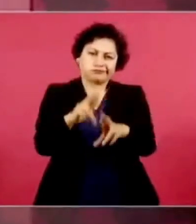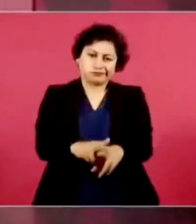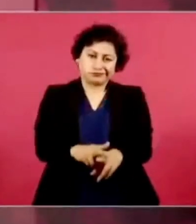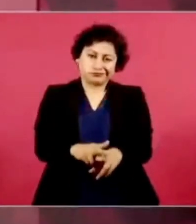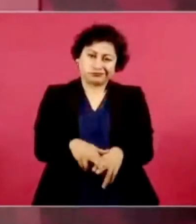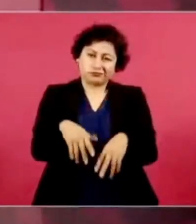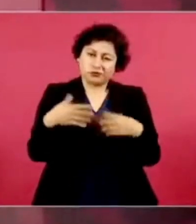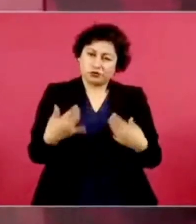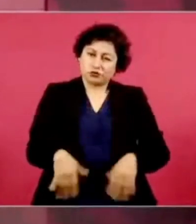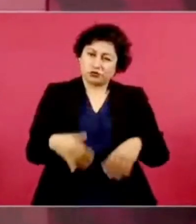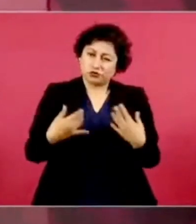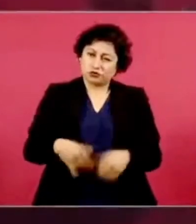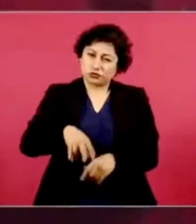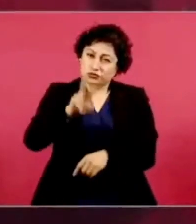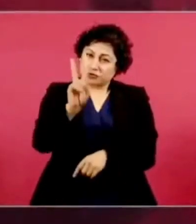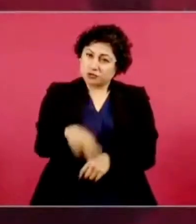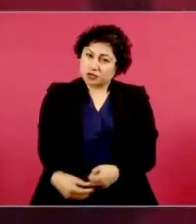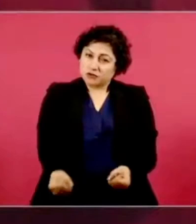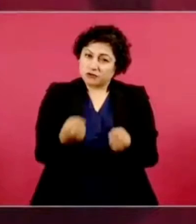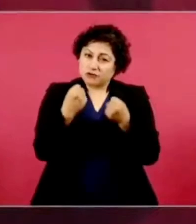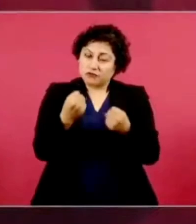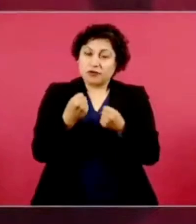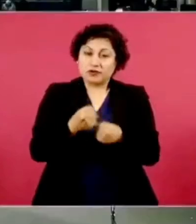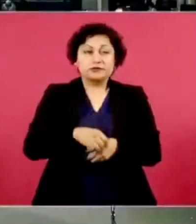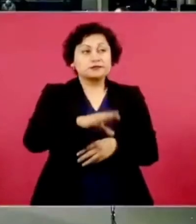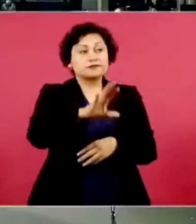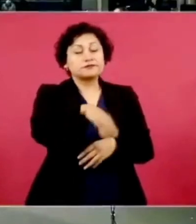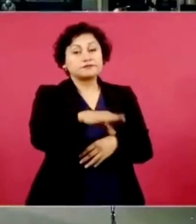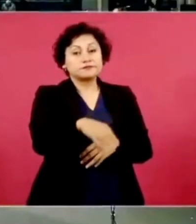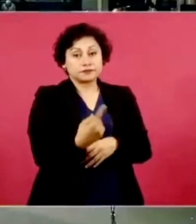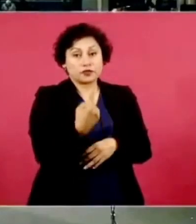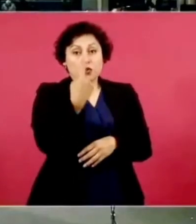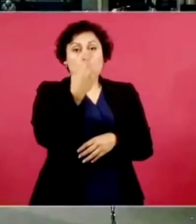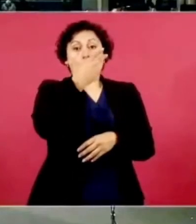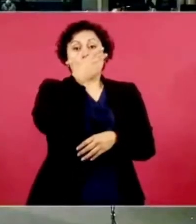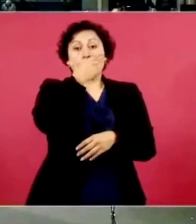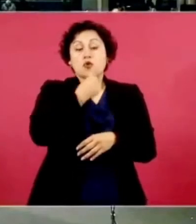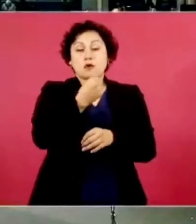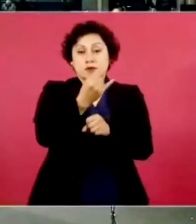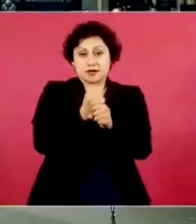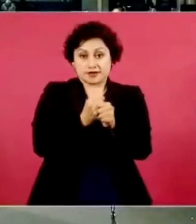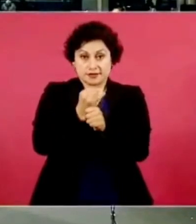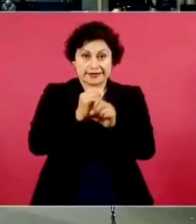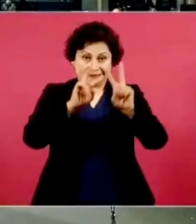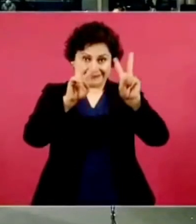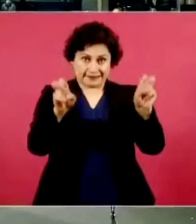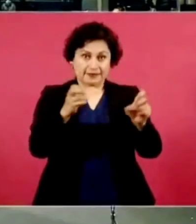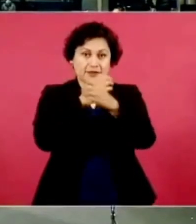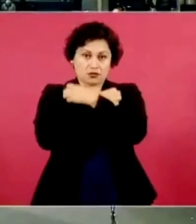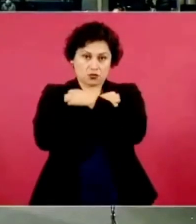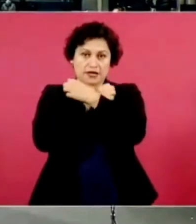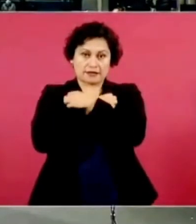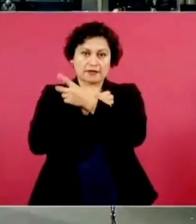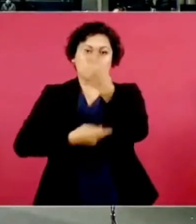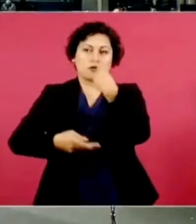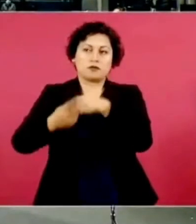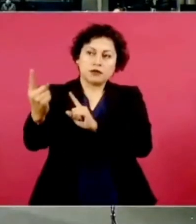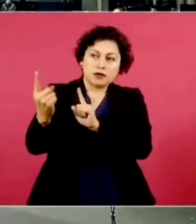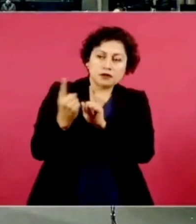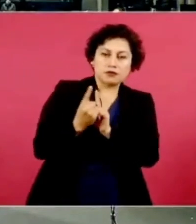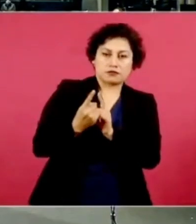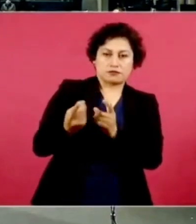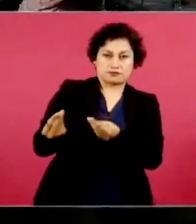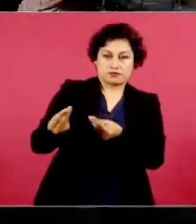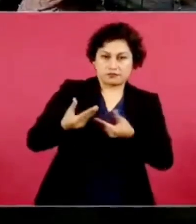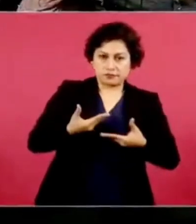tanto a los maestros. Un investigador en temas educativos nos dijo en nuestra radio, cuando estuvimos